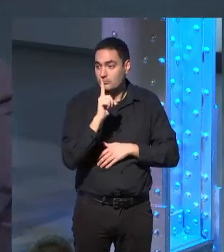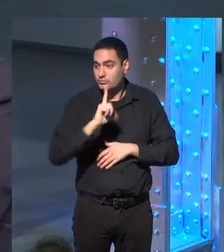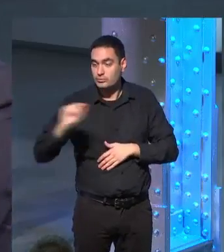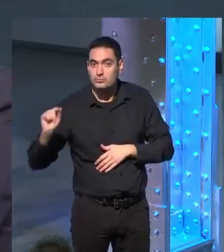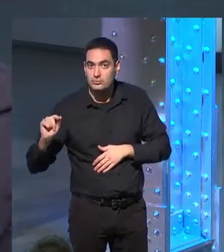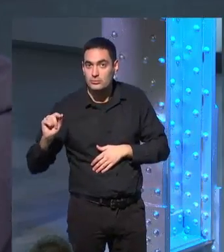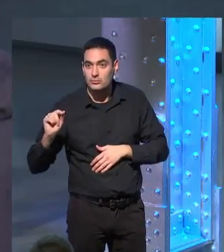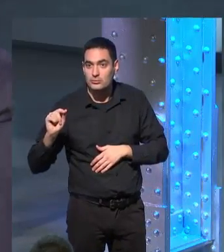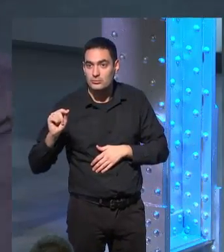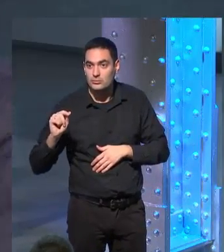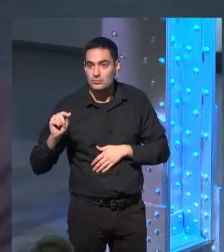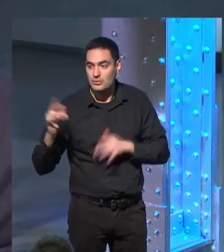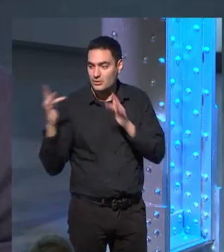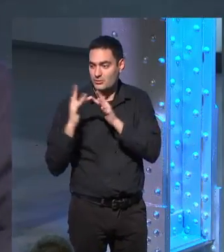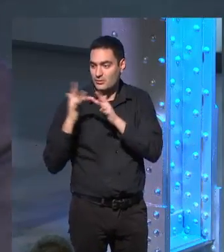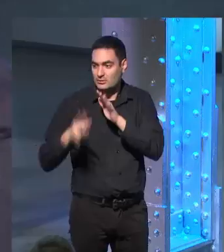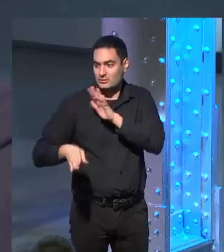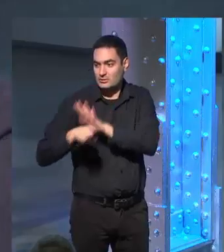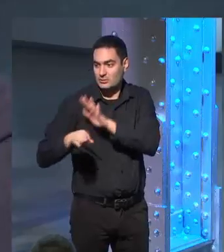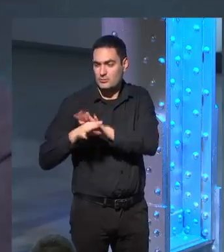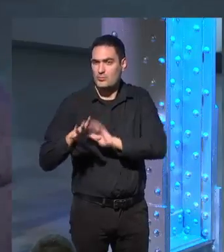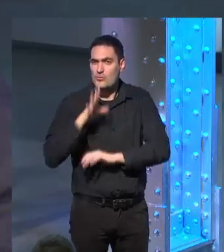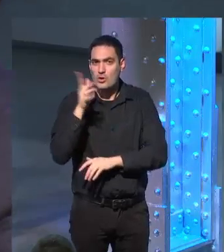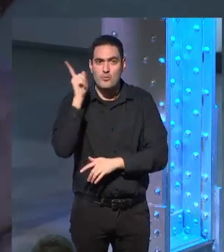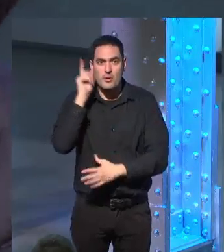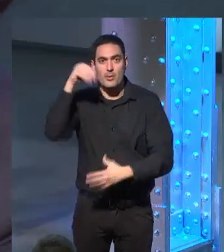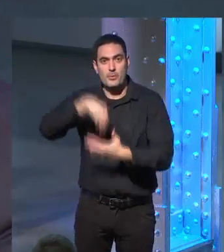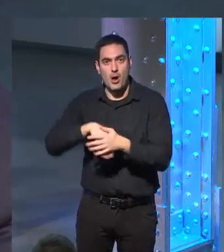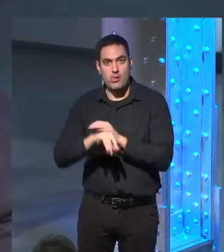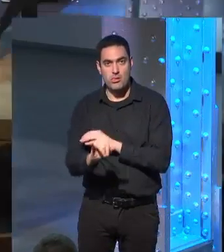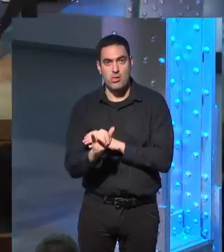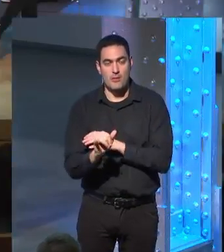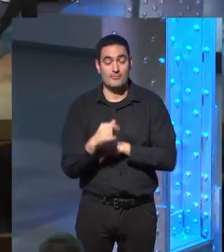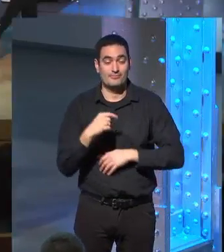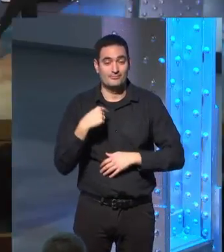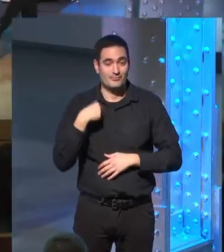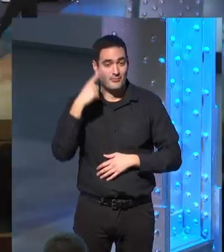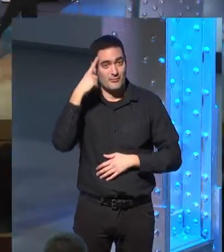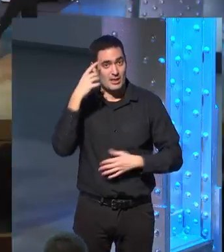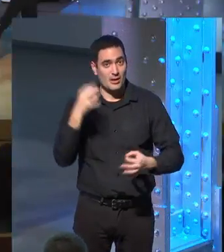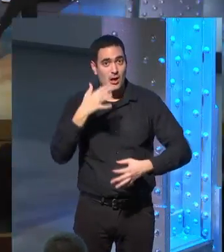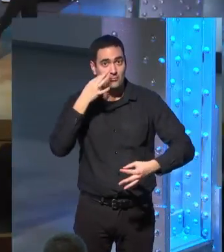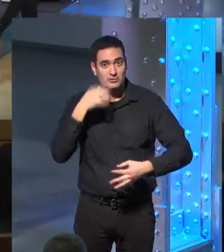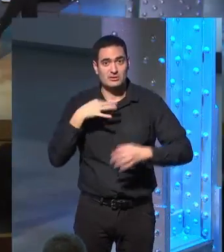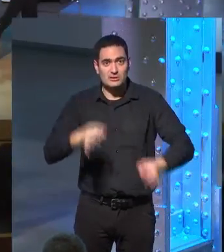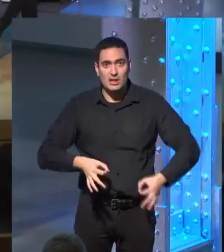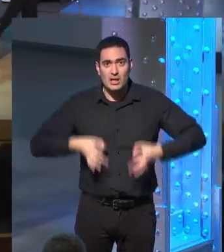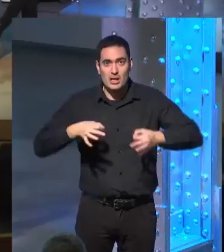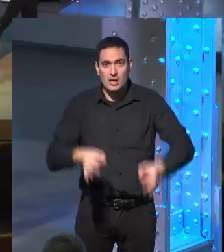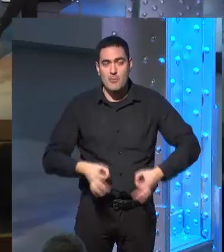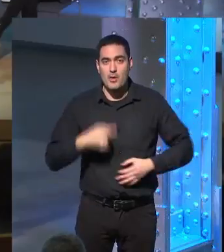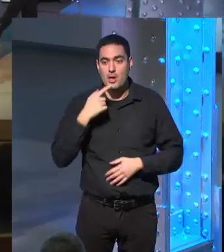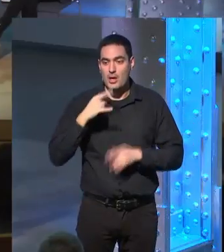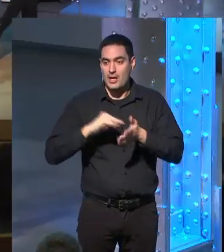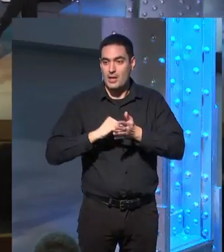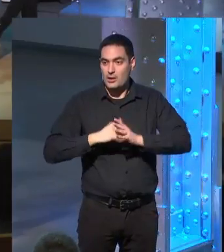sigues teniendo dificultades de relación porque lo tienes en el móvil, ese problema. Yo creo que realmente, yo siempre digo que esto no va de